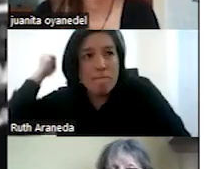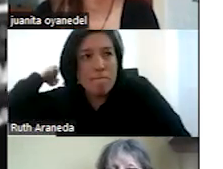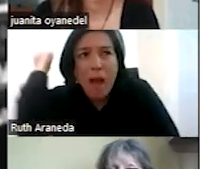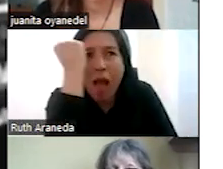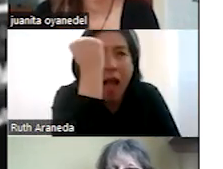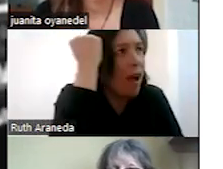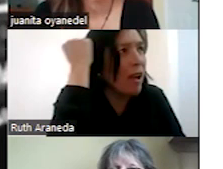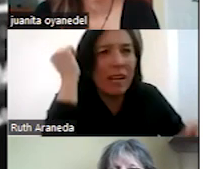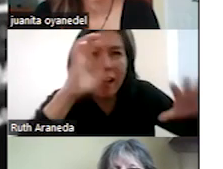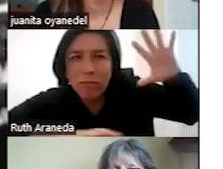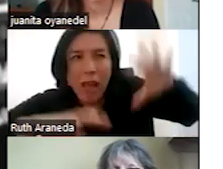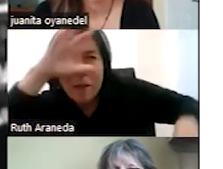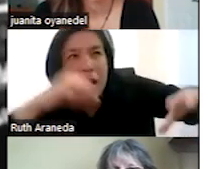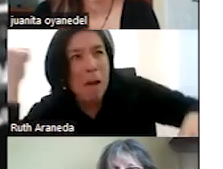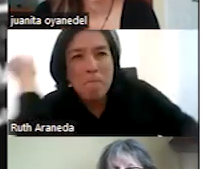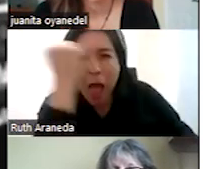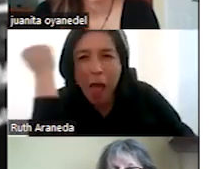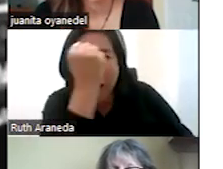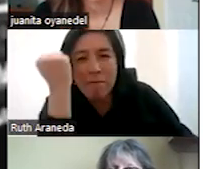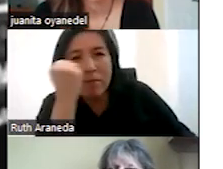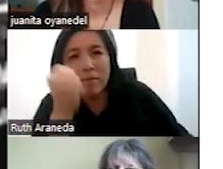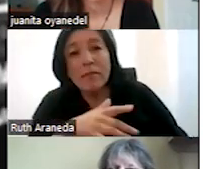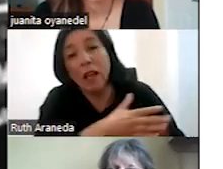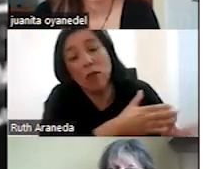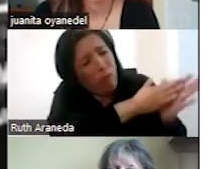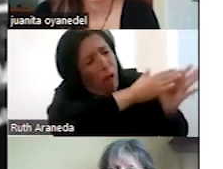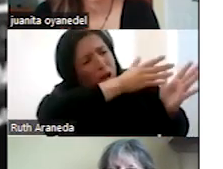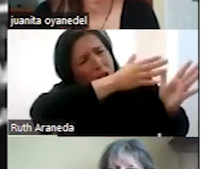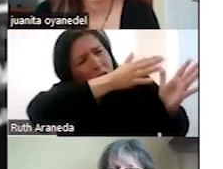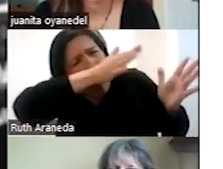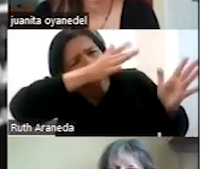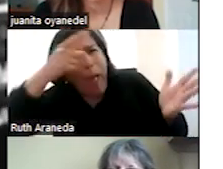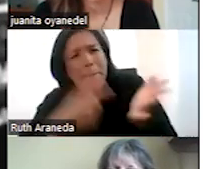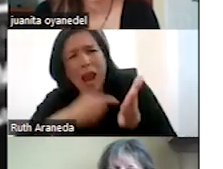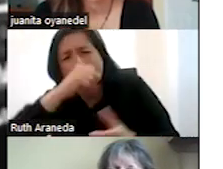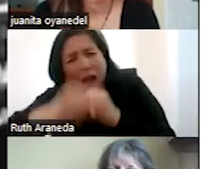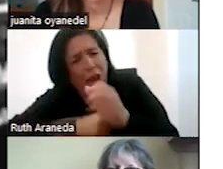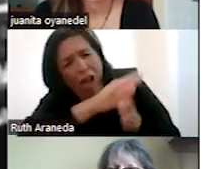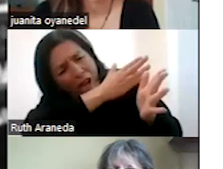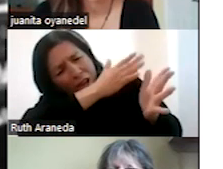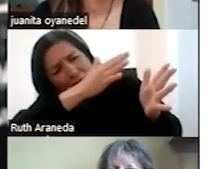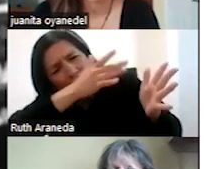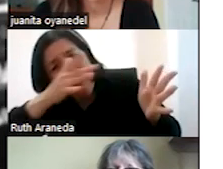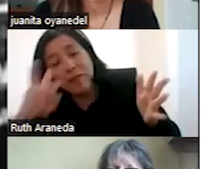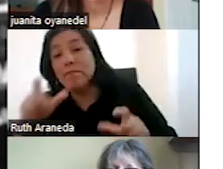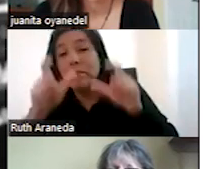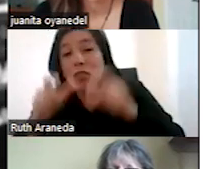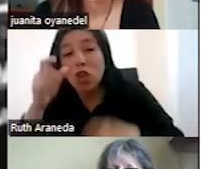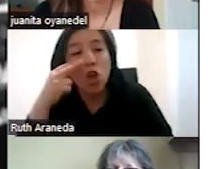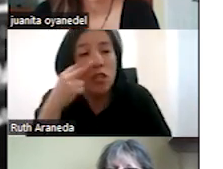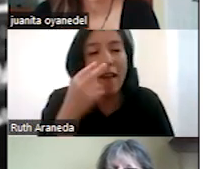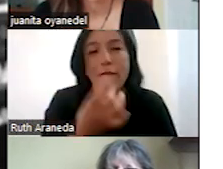Y eso es un proceso muy, muy largo, miles de años, en que fueron cazadores-recolectores que conocieron toda la flora y